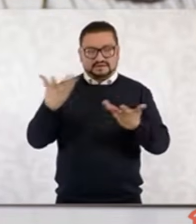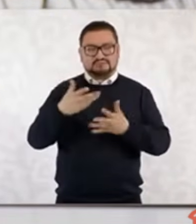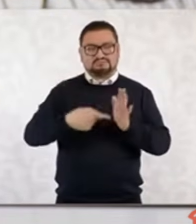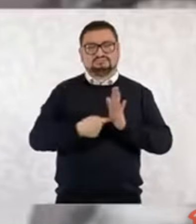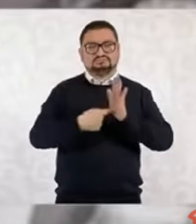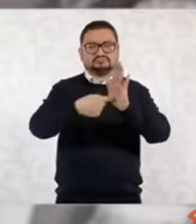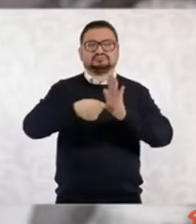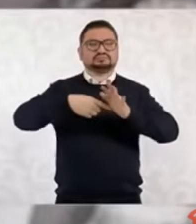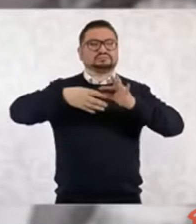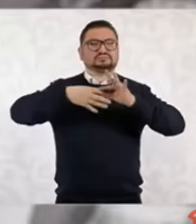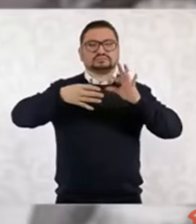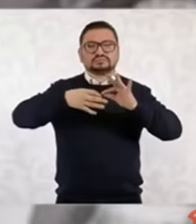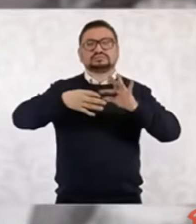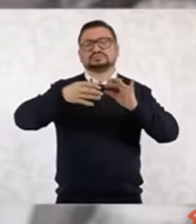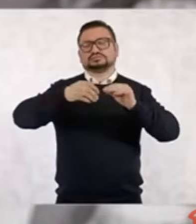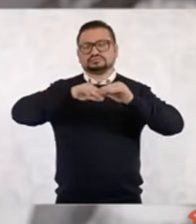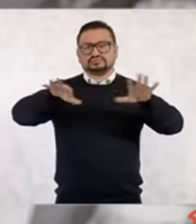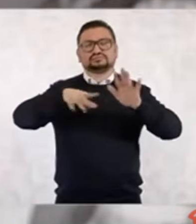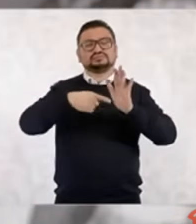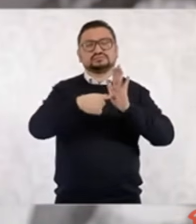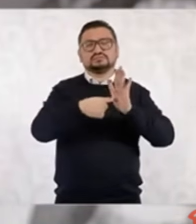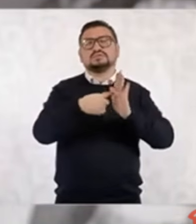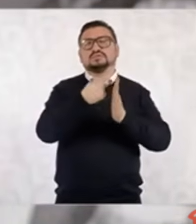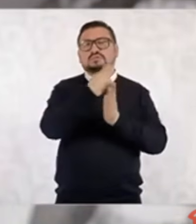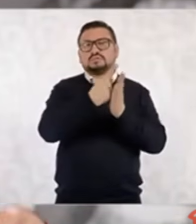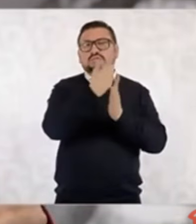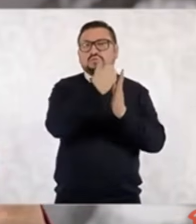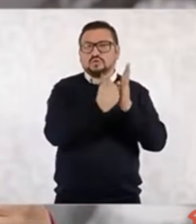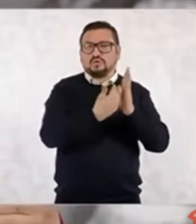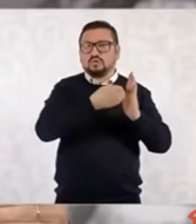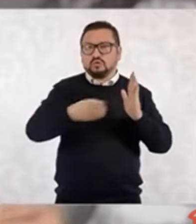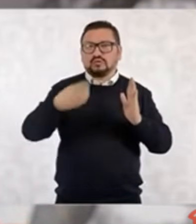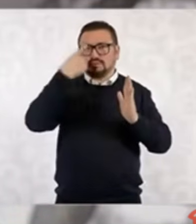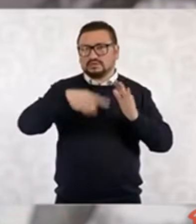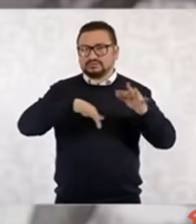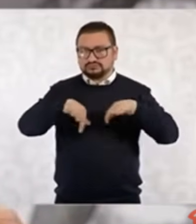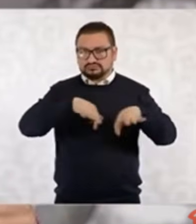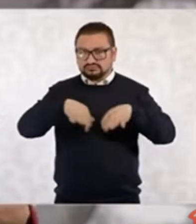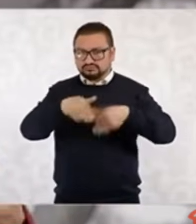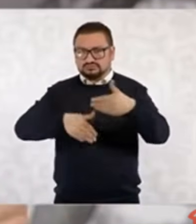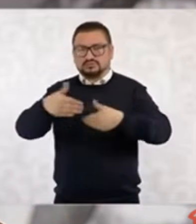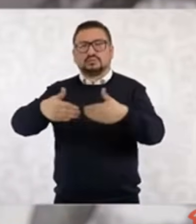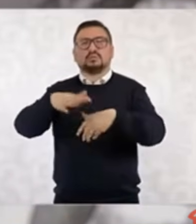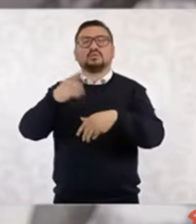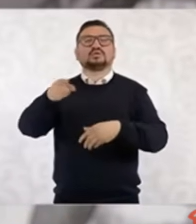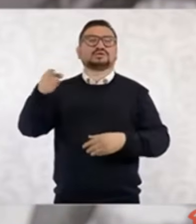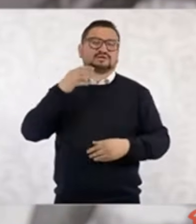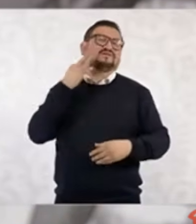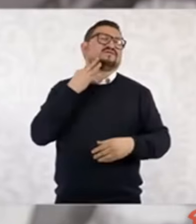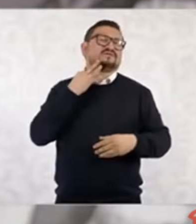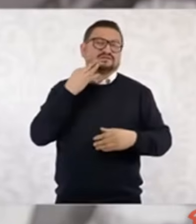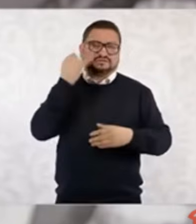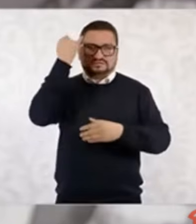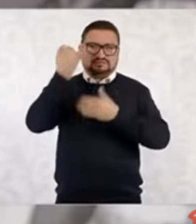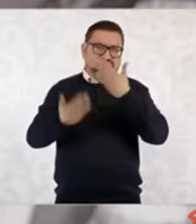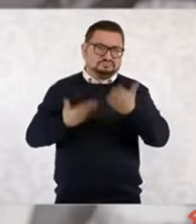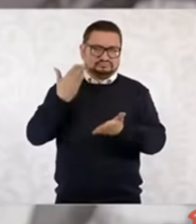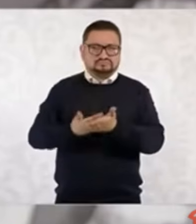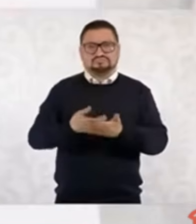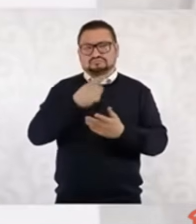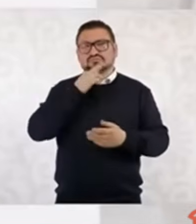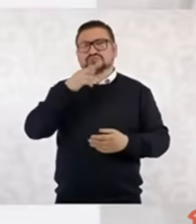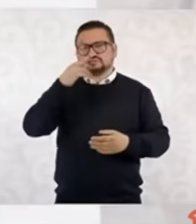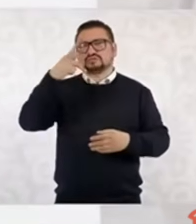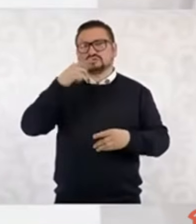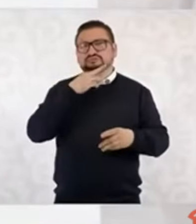presentación pública de su plan de trabajo porque tiene muchos planteamientos de mejora de la